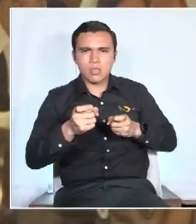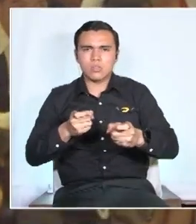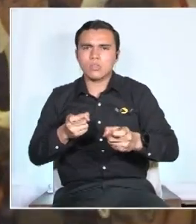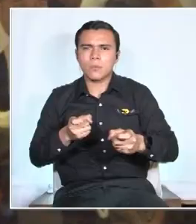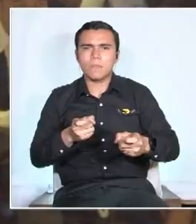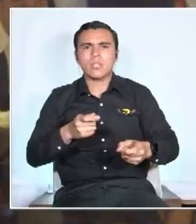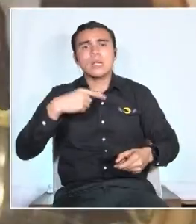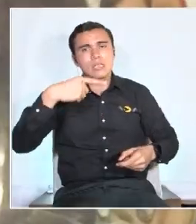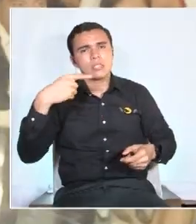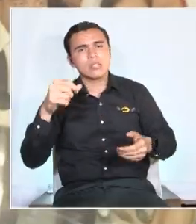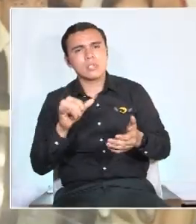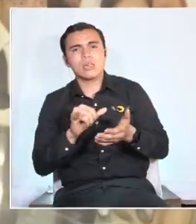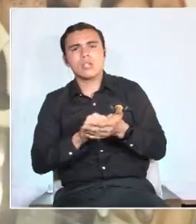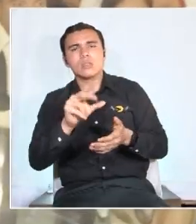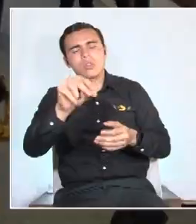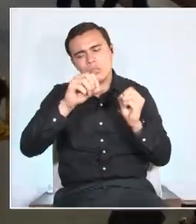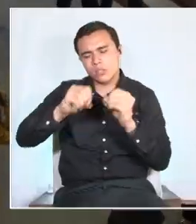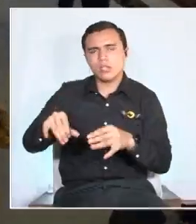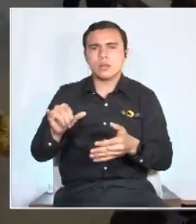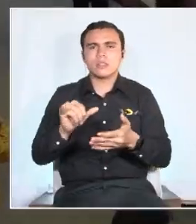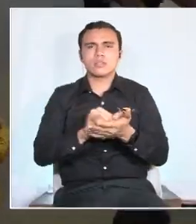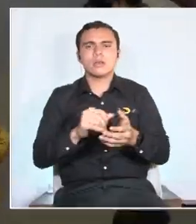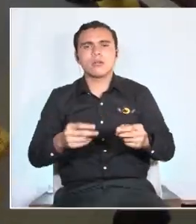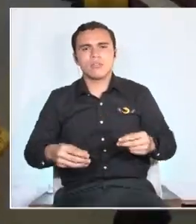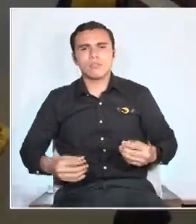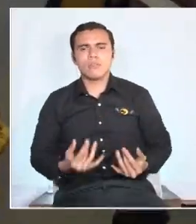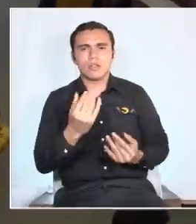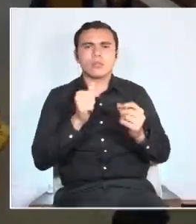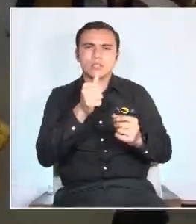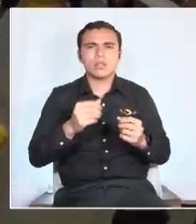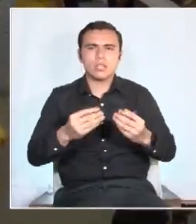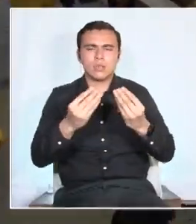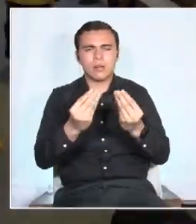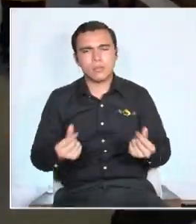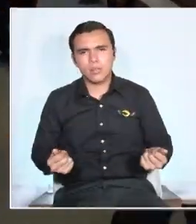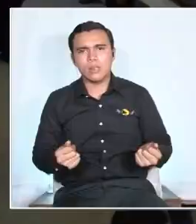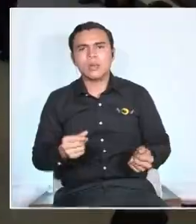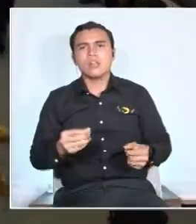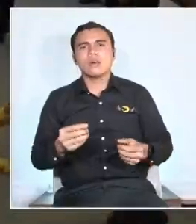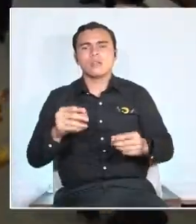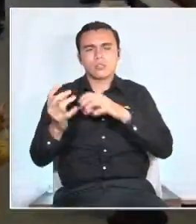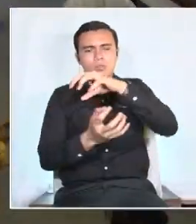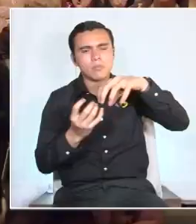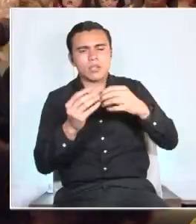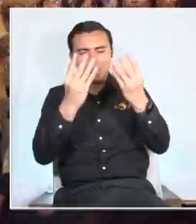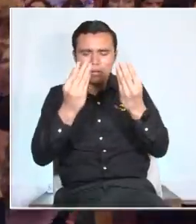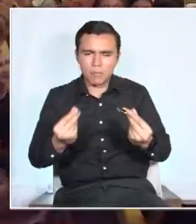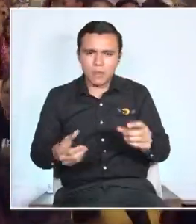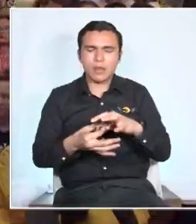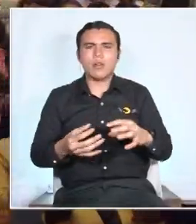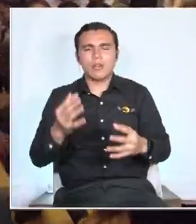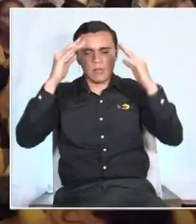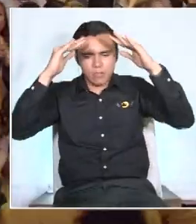Oh, dile al que está a tu lado: no dejes que el fuego se apague. No dejes que las tormentas apaguen el fuego. No dejes